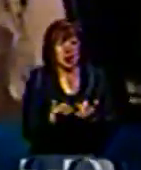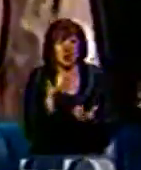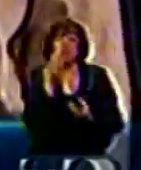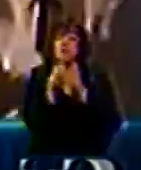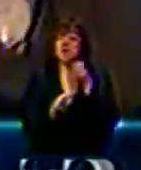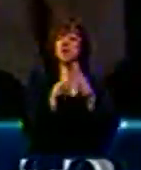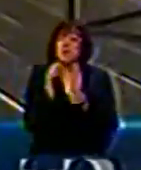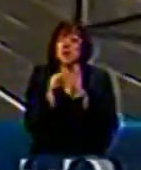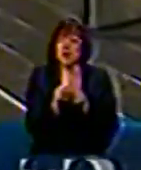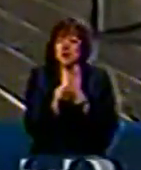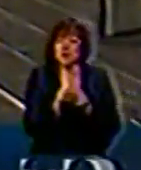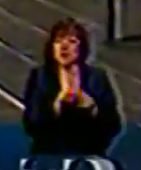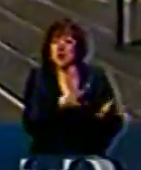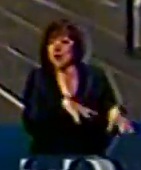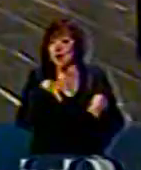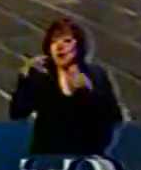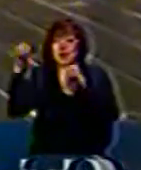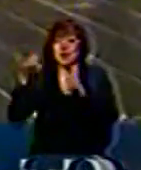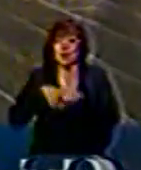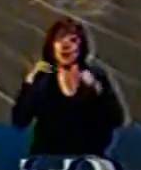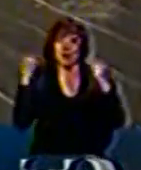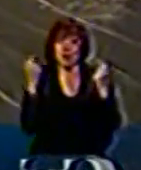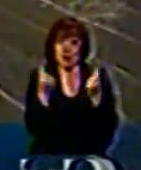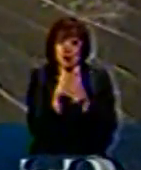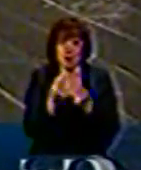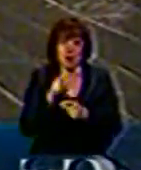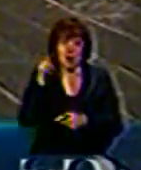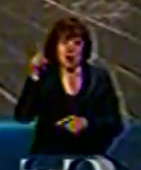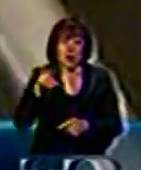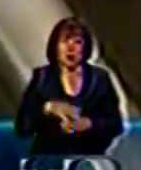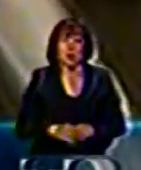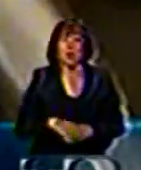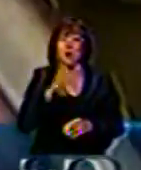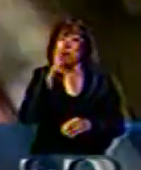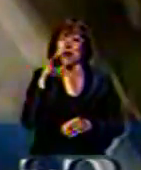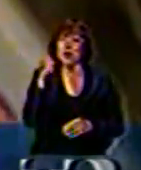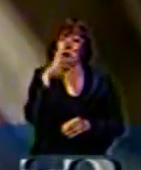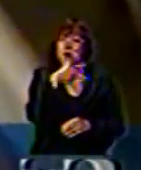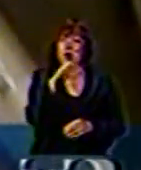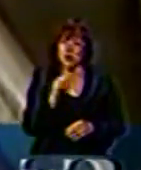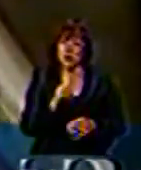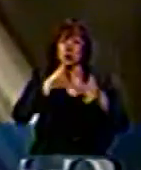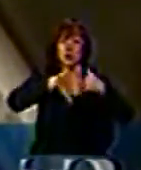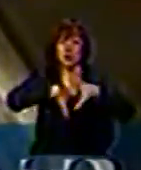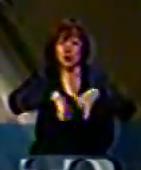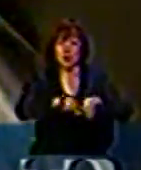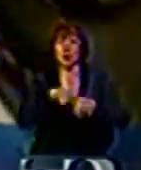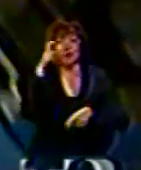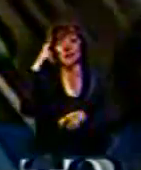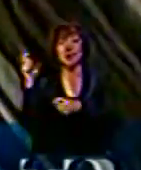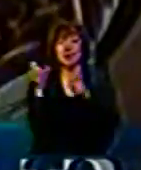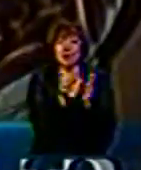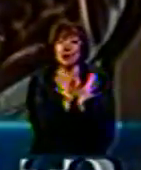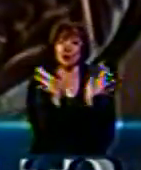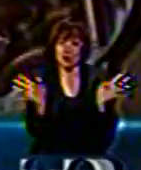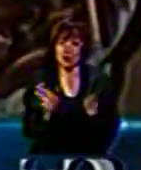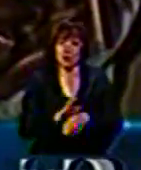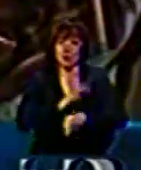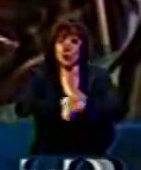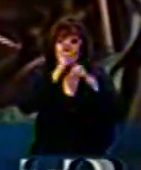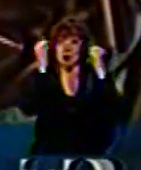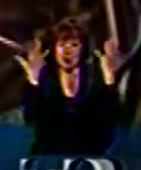destino el grupo disidente Oliver Sinisterra, liderado por alias Huacho, continúan en la Fiscalía General. En la mañana